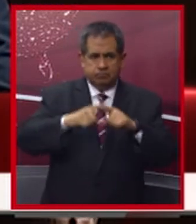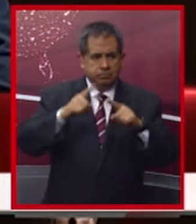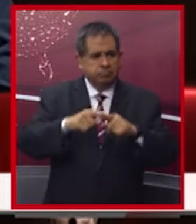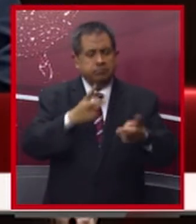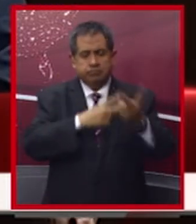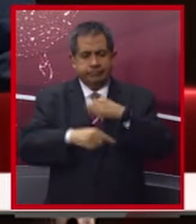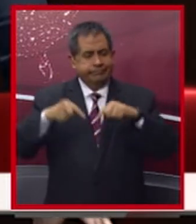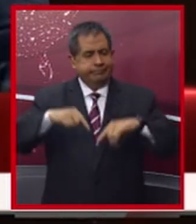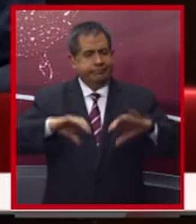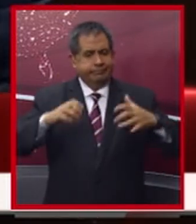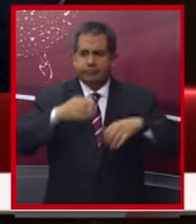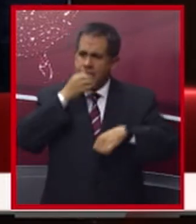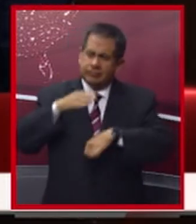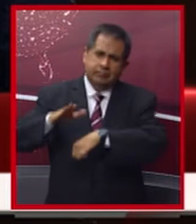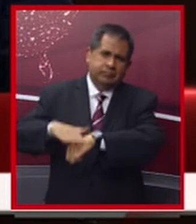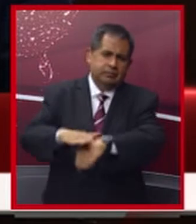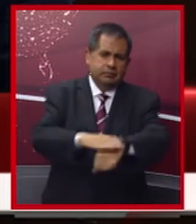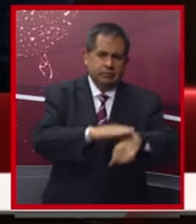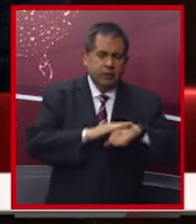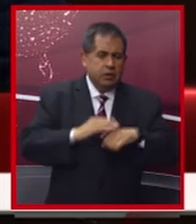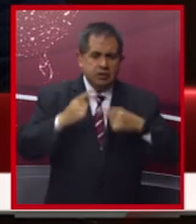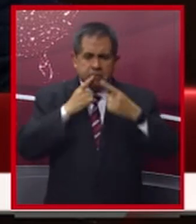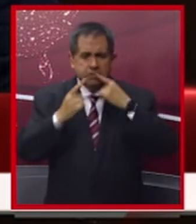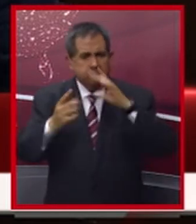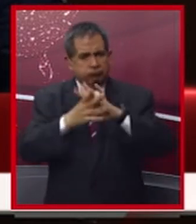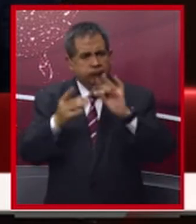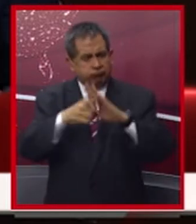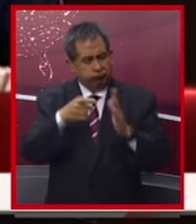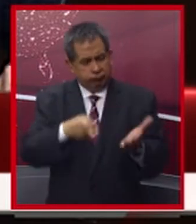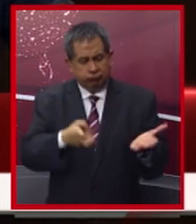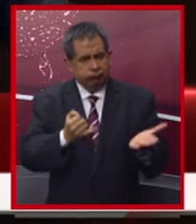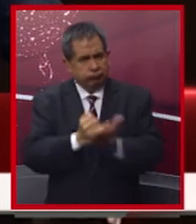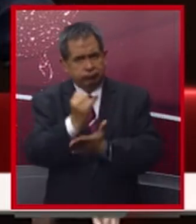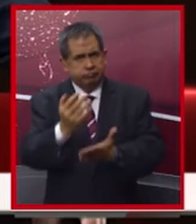esta convocatoria de la discusión de este dictamen.